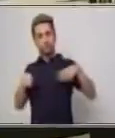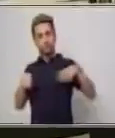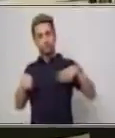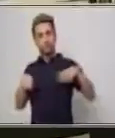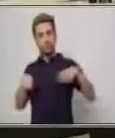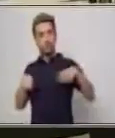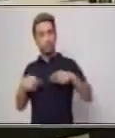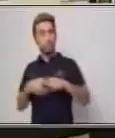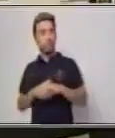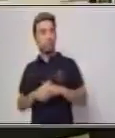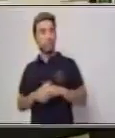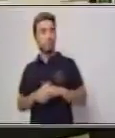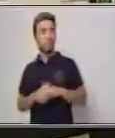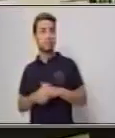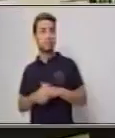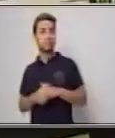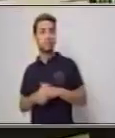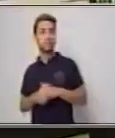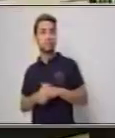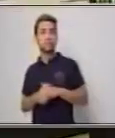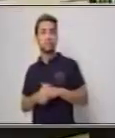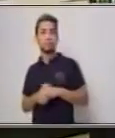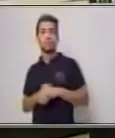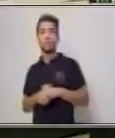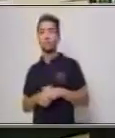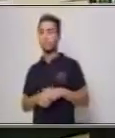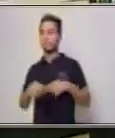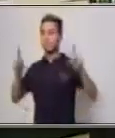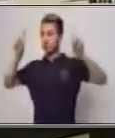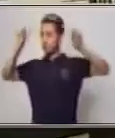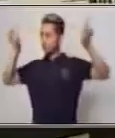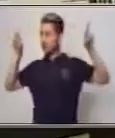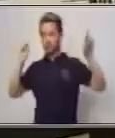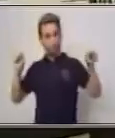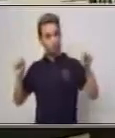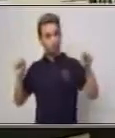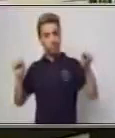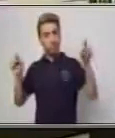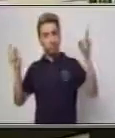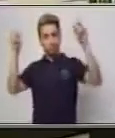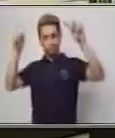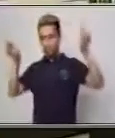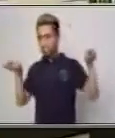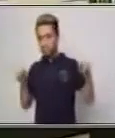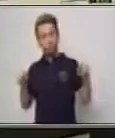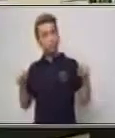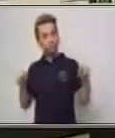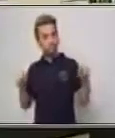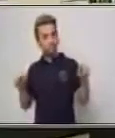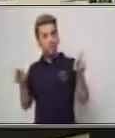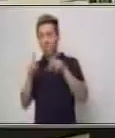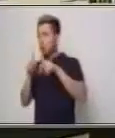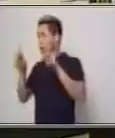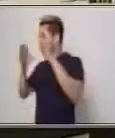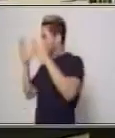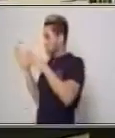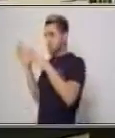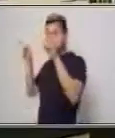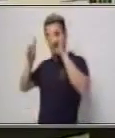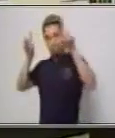aquí y la vamos a cerrar acá. Lo mismo vamos a hacer acá y lo vamos a